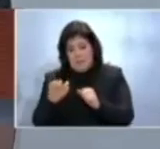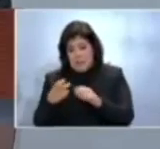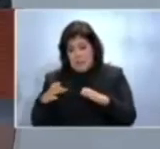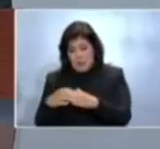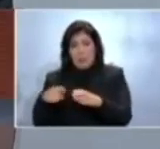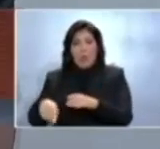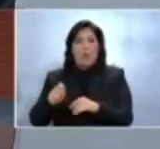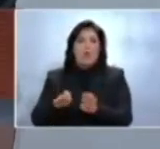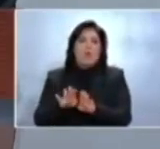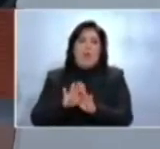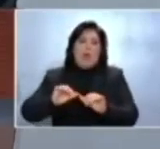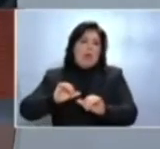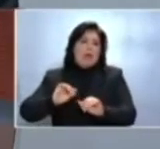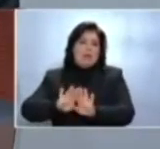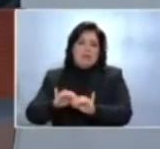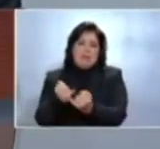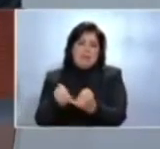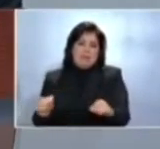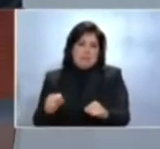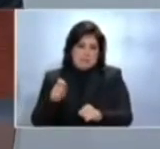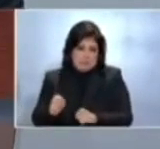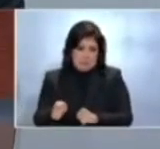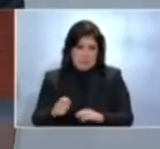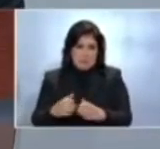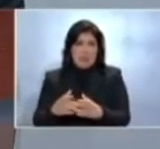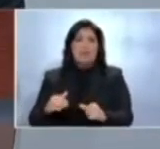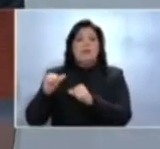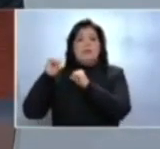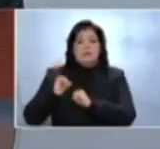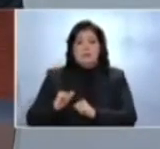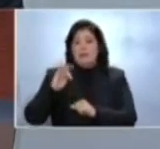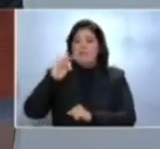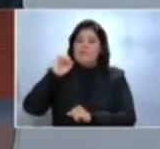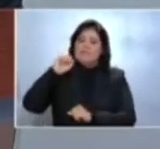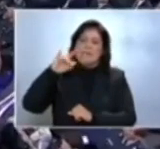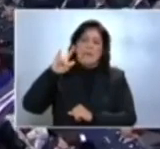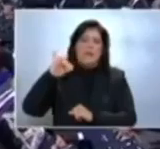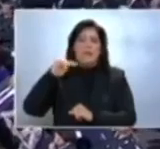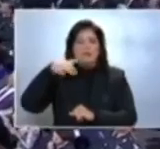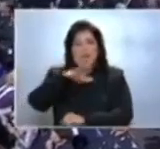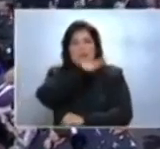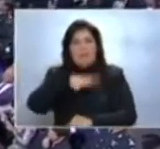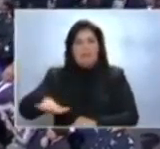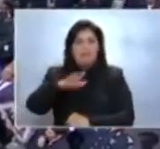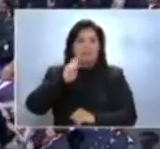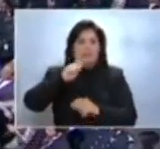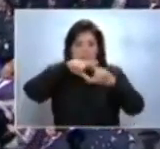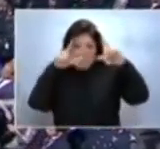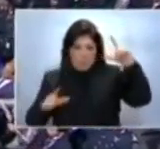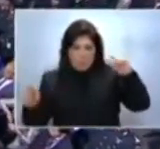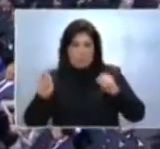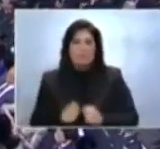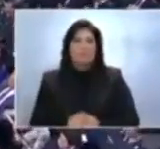ahora la desigualdad no se ha reducido y hay un estancamiento espantoso de la economía